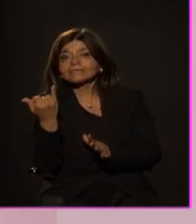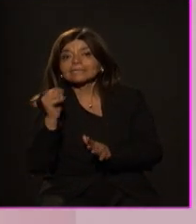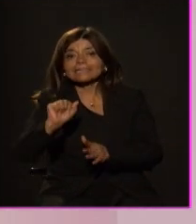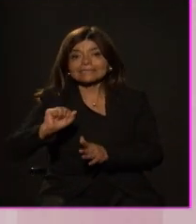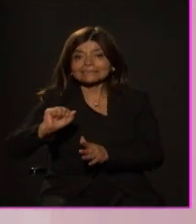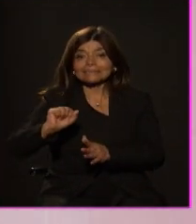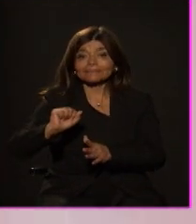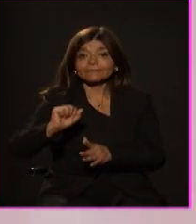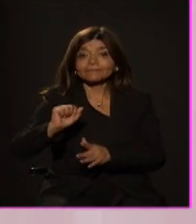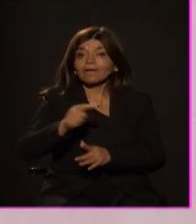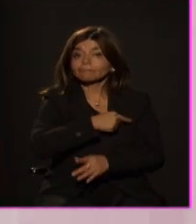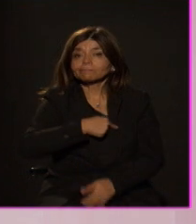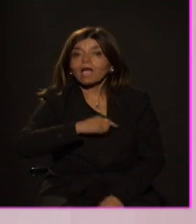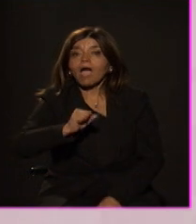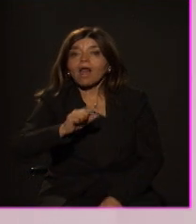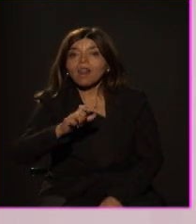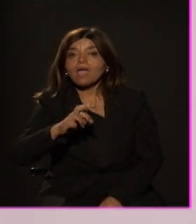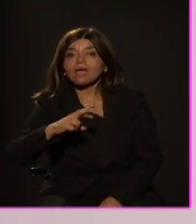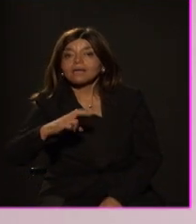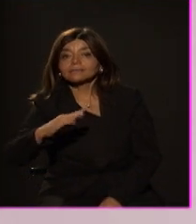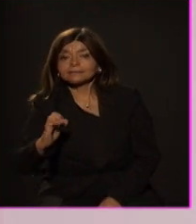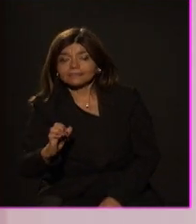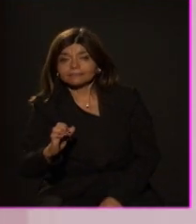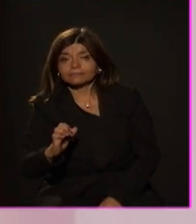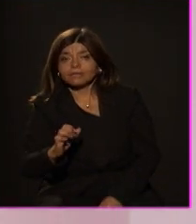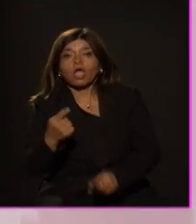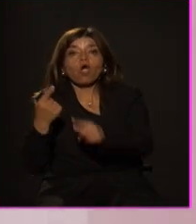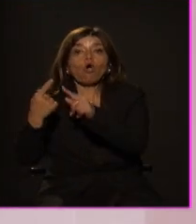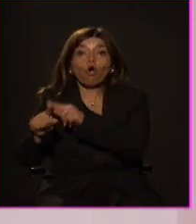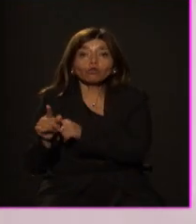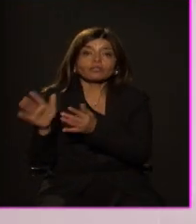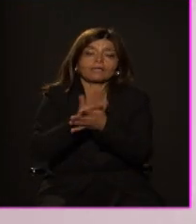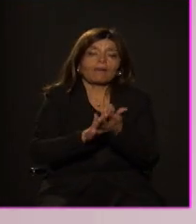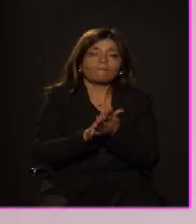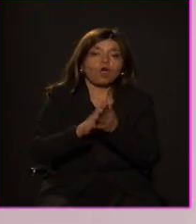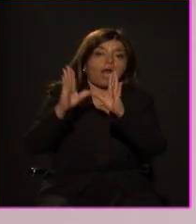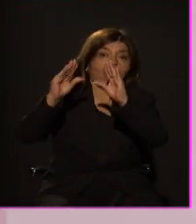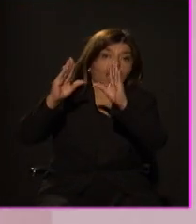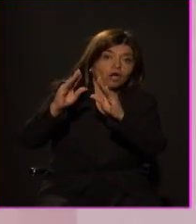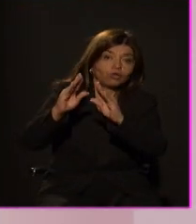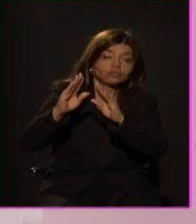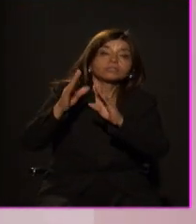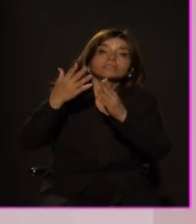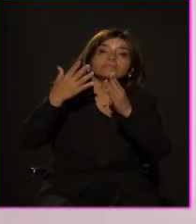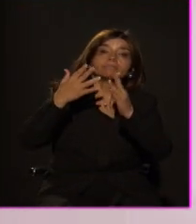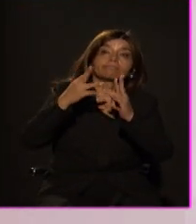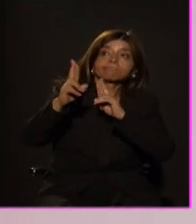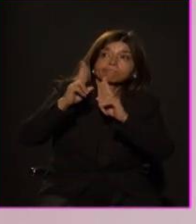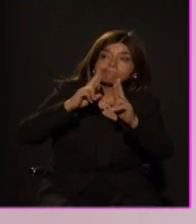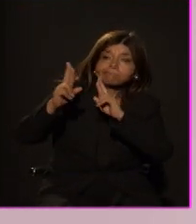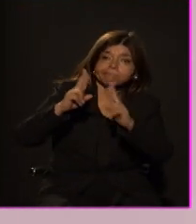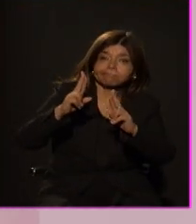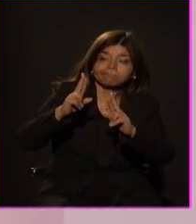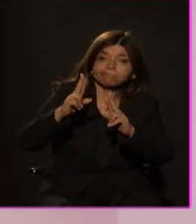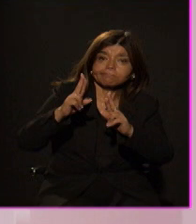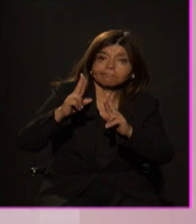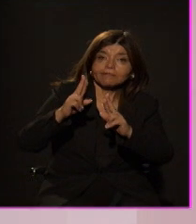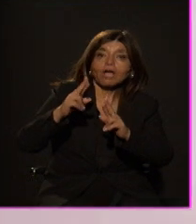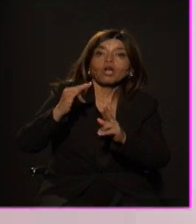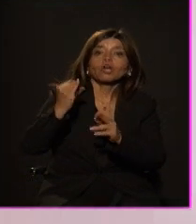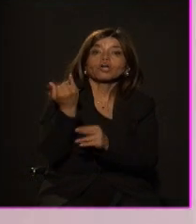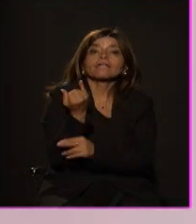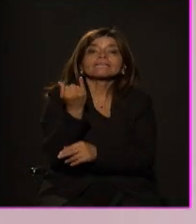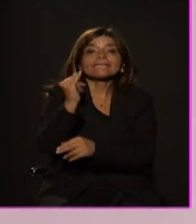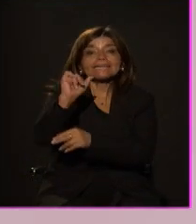Alerce. Durante la noche, otros agentes de inteligencia artificial interactuaron con Alerce y decidieron gatillar